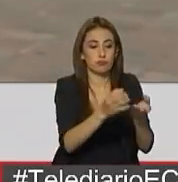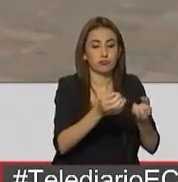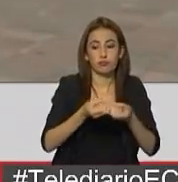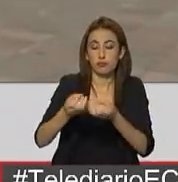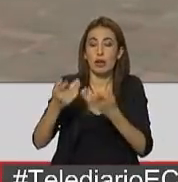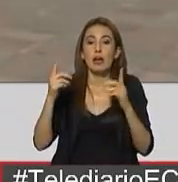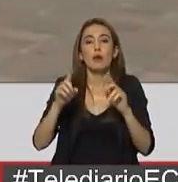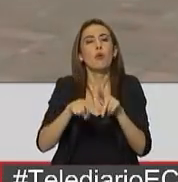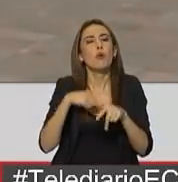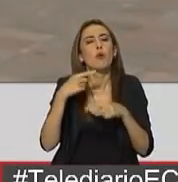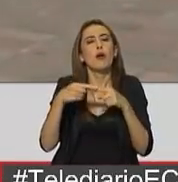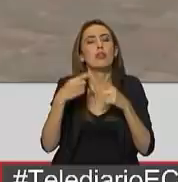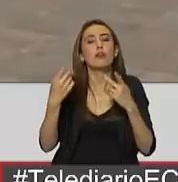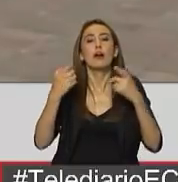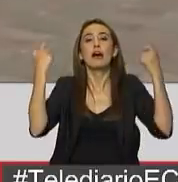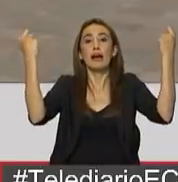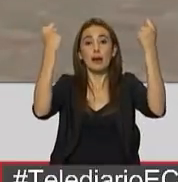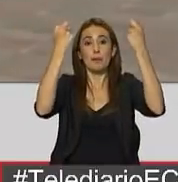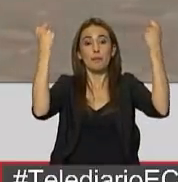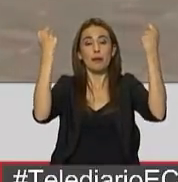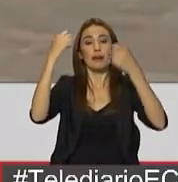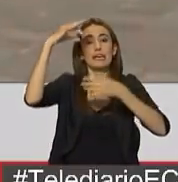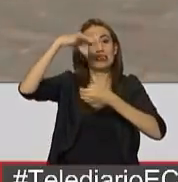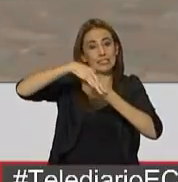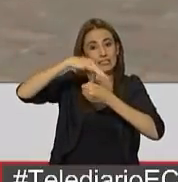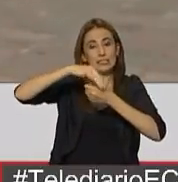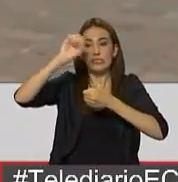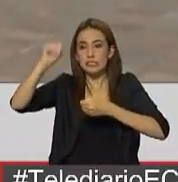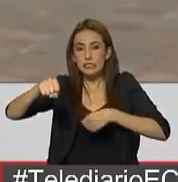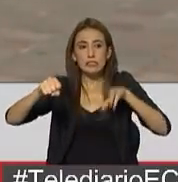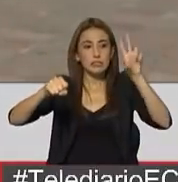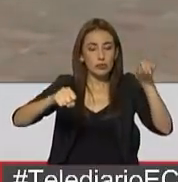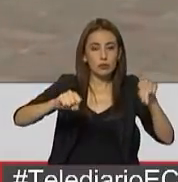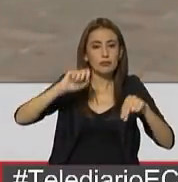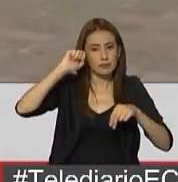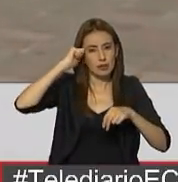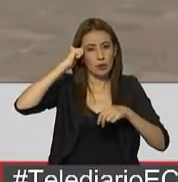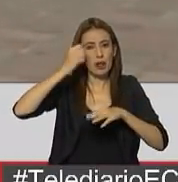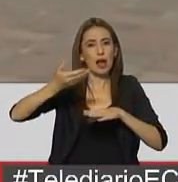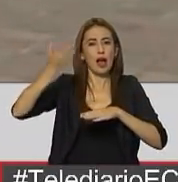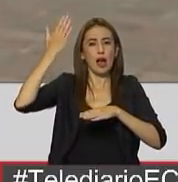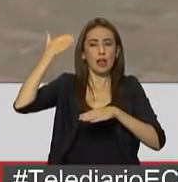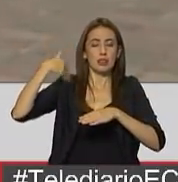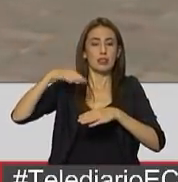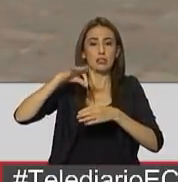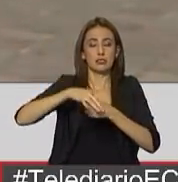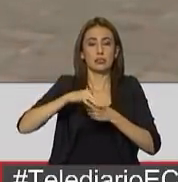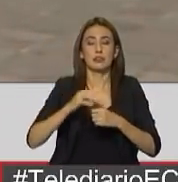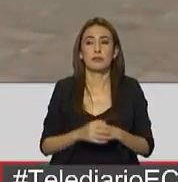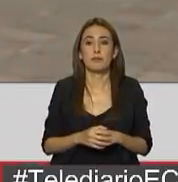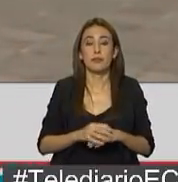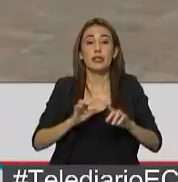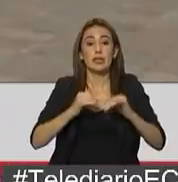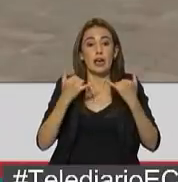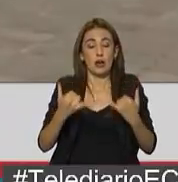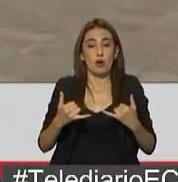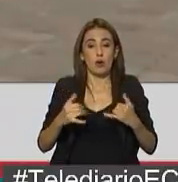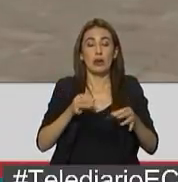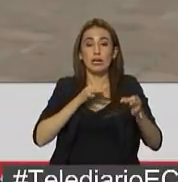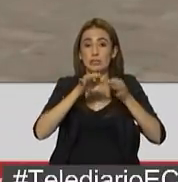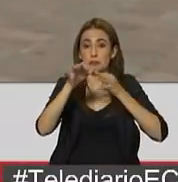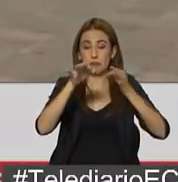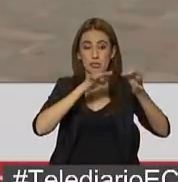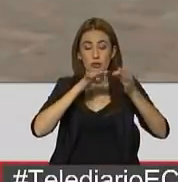de la consulta popular de 2018. En este punto, Guate lo que ha aclarado también a los medios